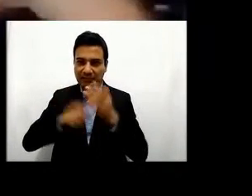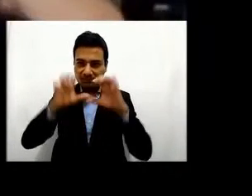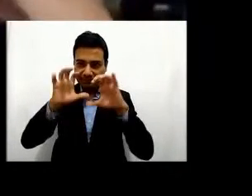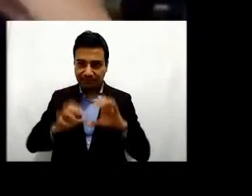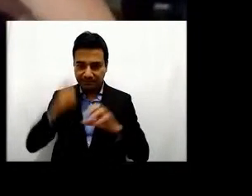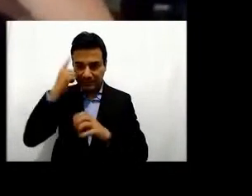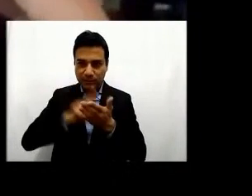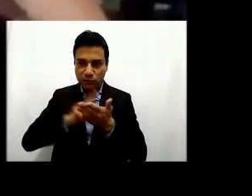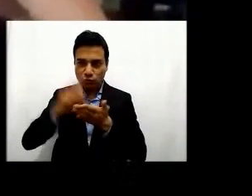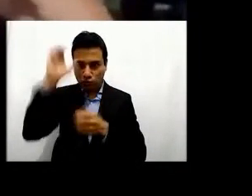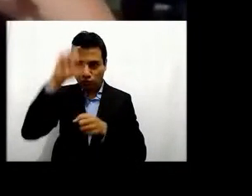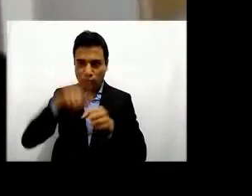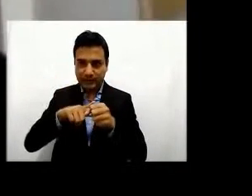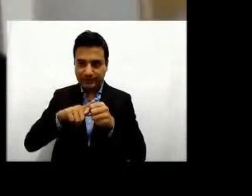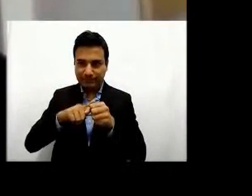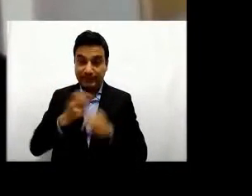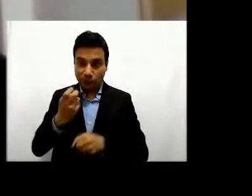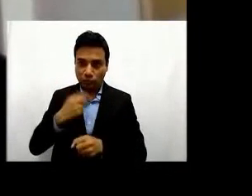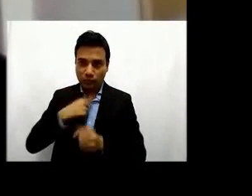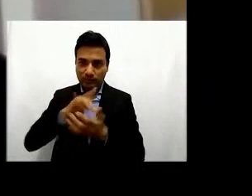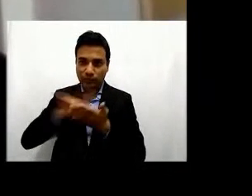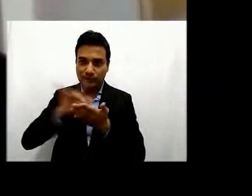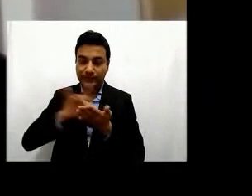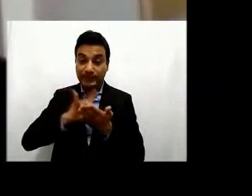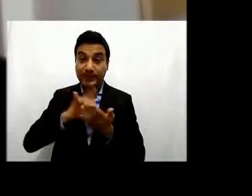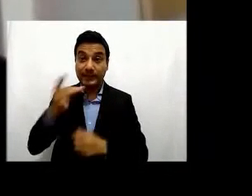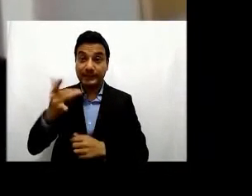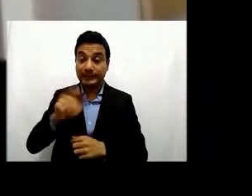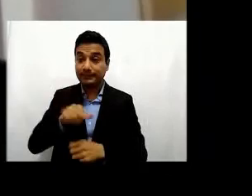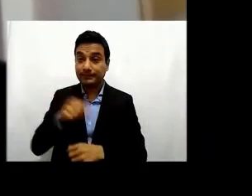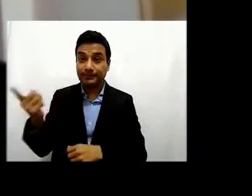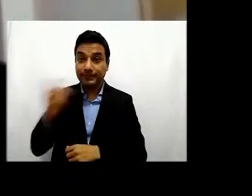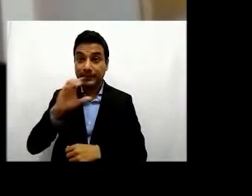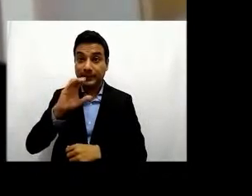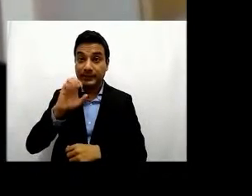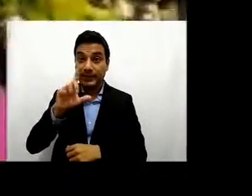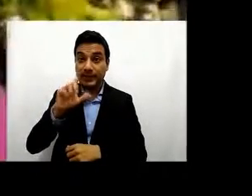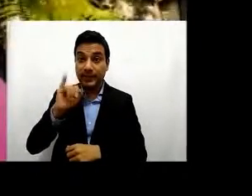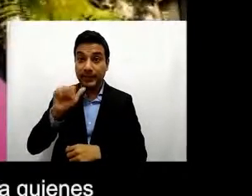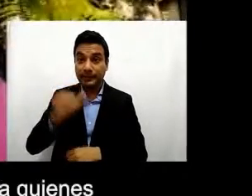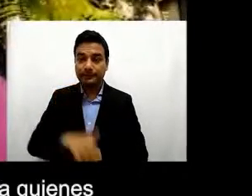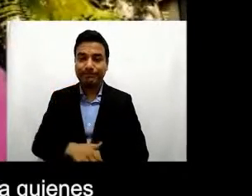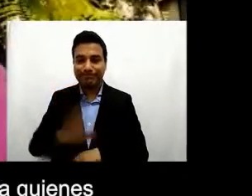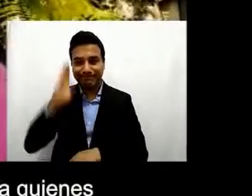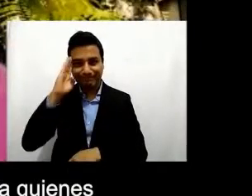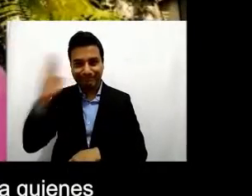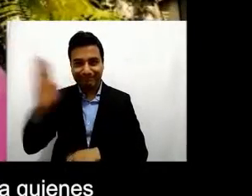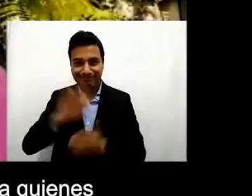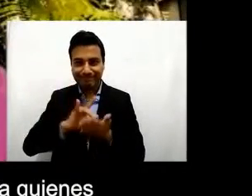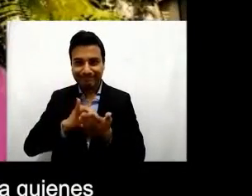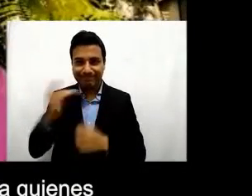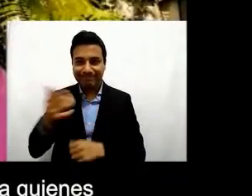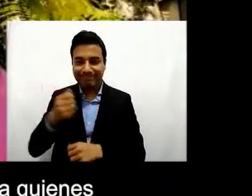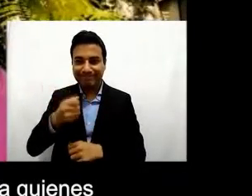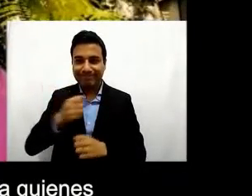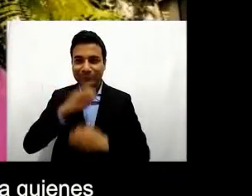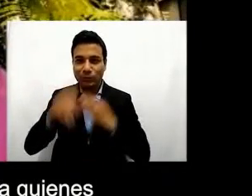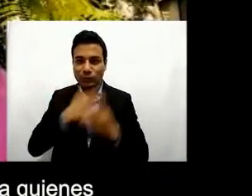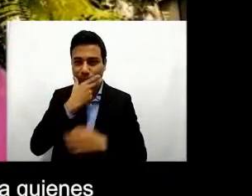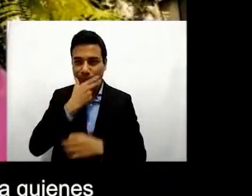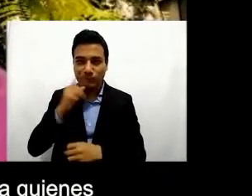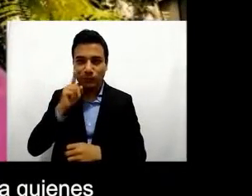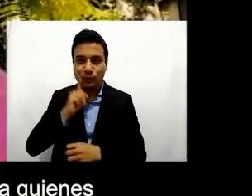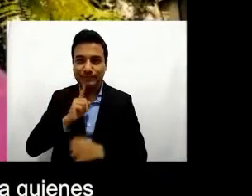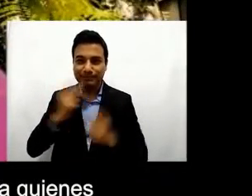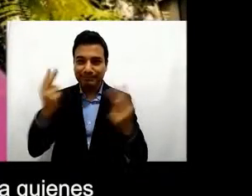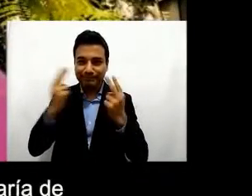todos. Muchas gracias, Gerardo. Celia, bienvenida. Hola, muchísimas gracias. Saludos a todas y todos, a quienes nos